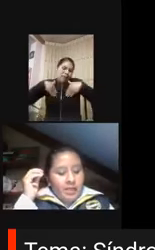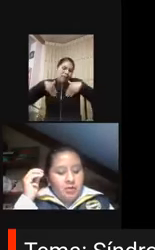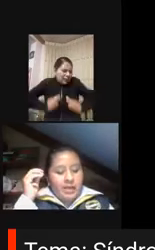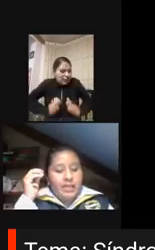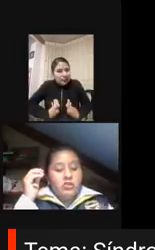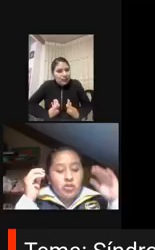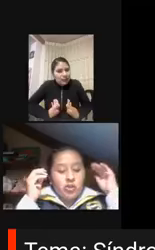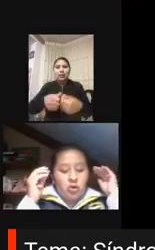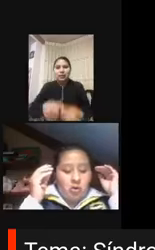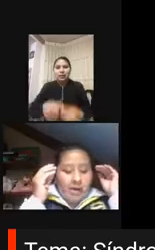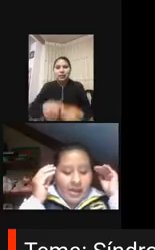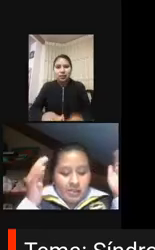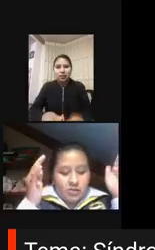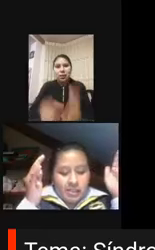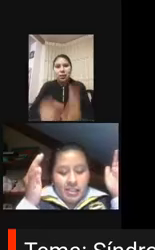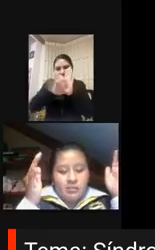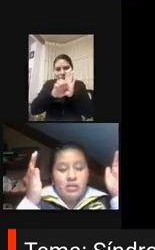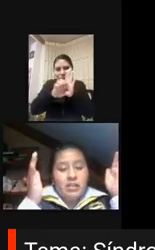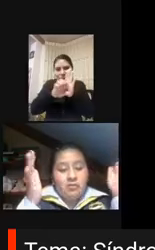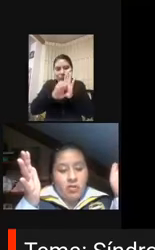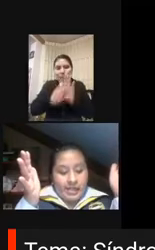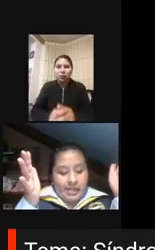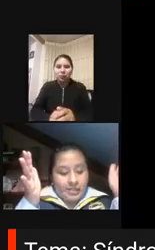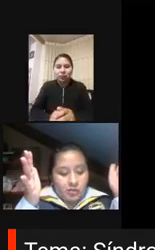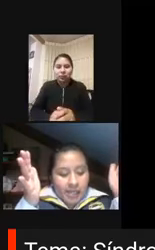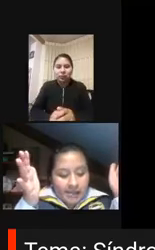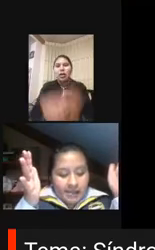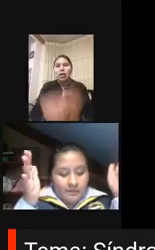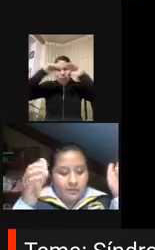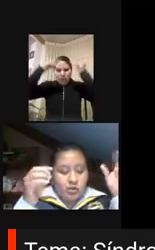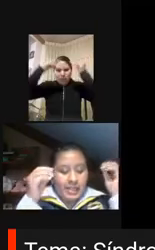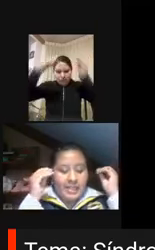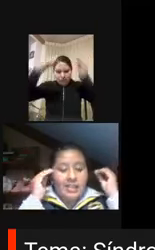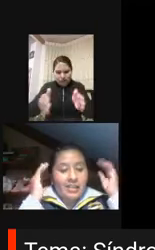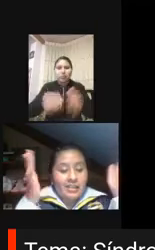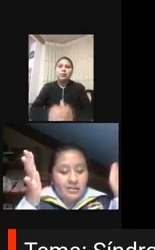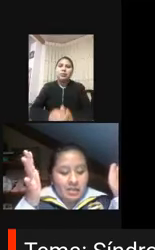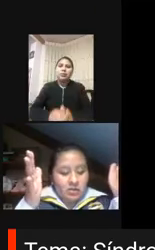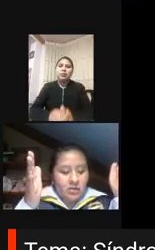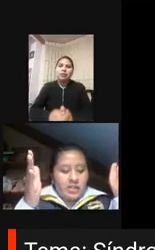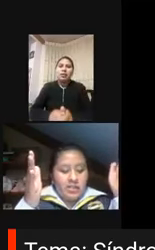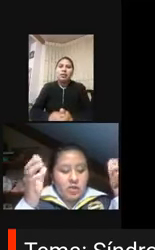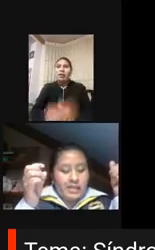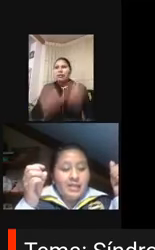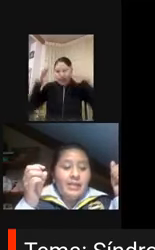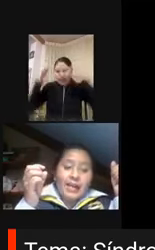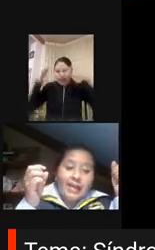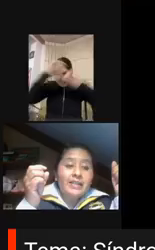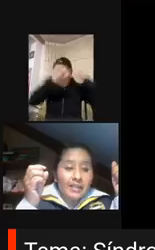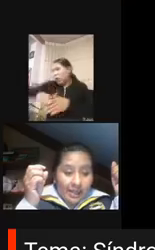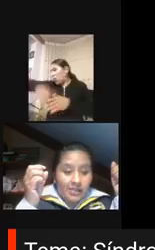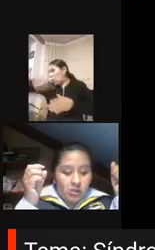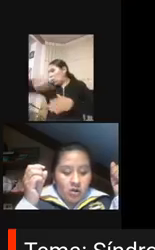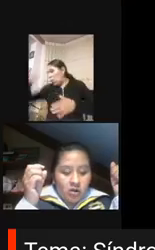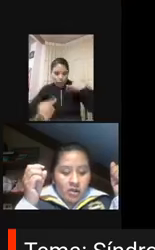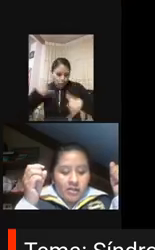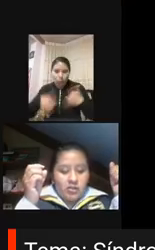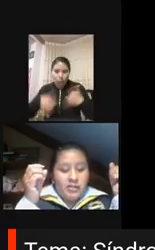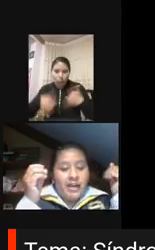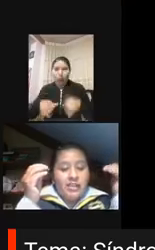Por ejemplo, aquí nosotros como maestros, ¿qué tenemos que estimular al estudiante? Buscar alternativas, ¿no? Si su aprendizaje es